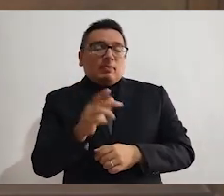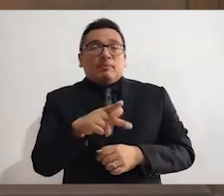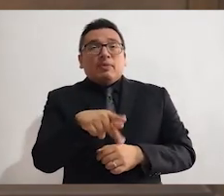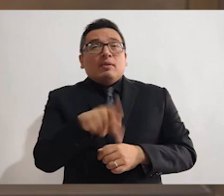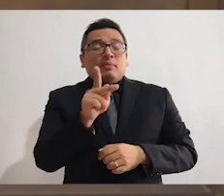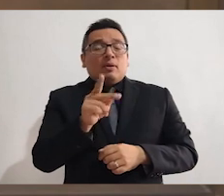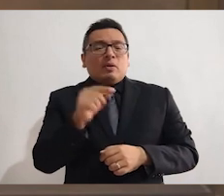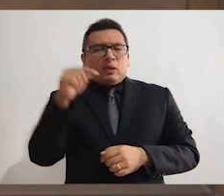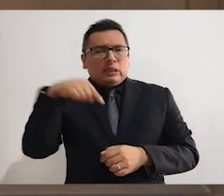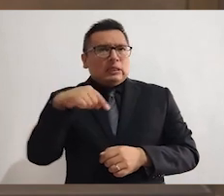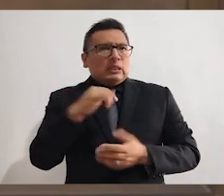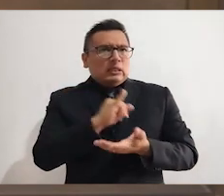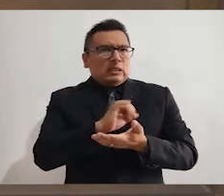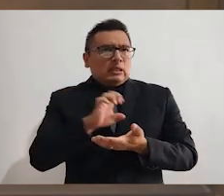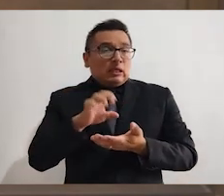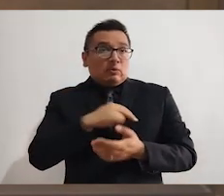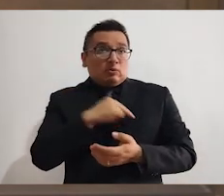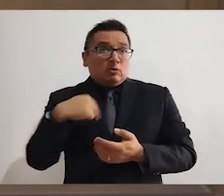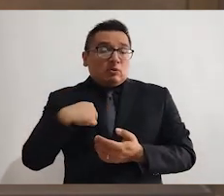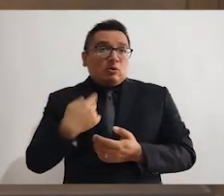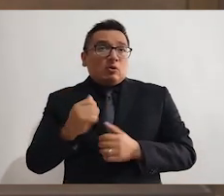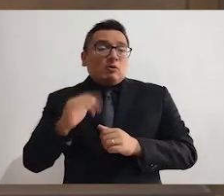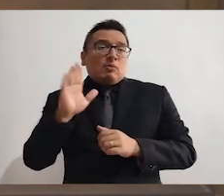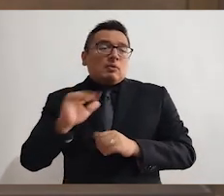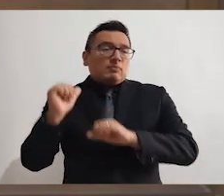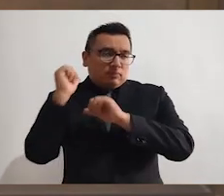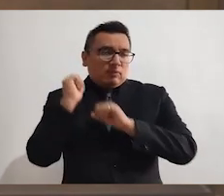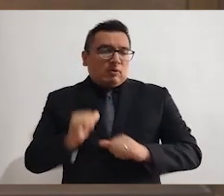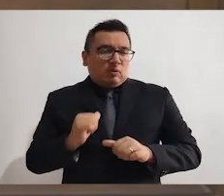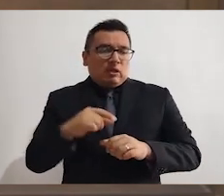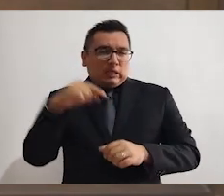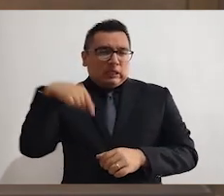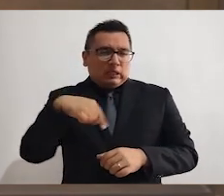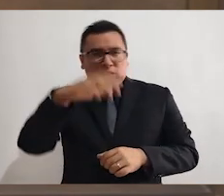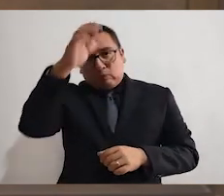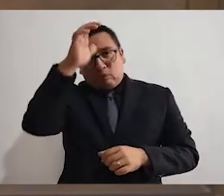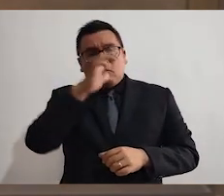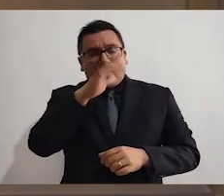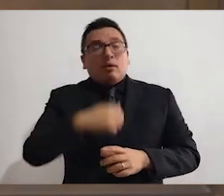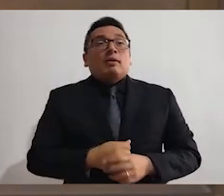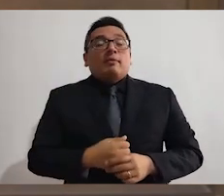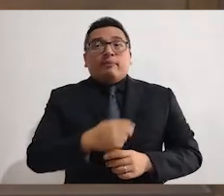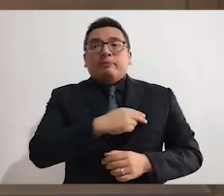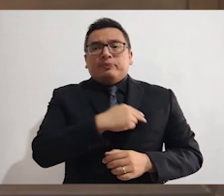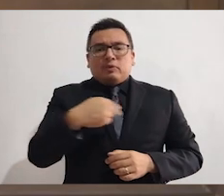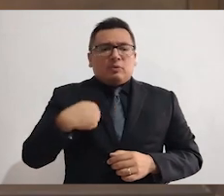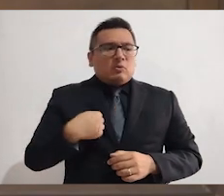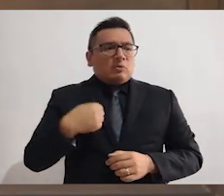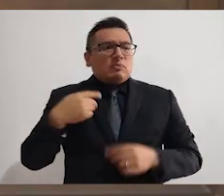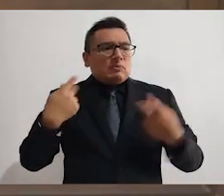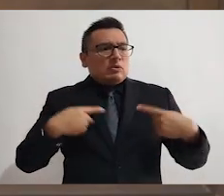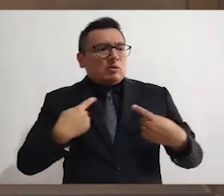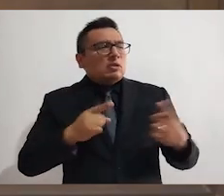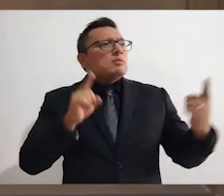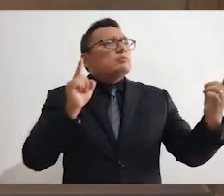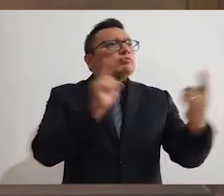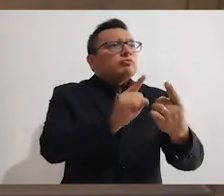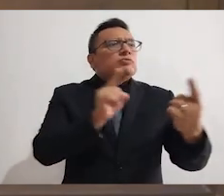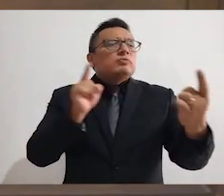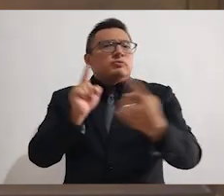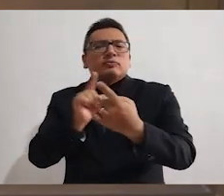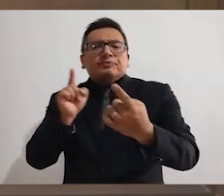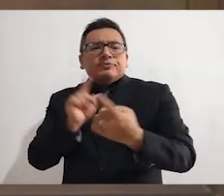pero nosotros también como autoridad local, pues nos toca acercarnos a la gente para